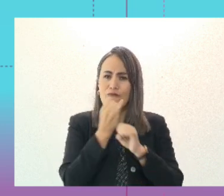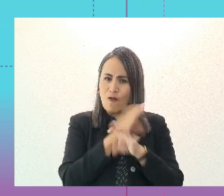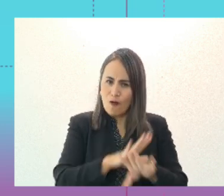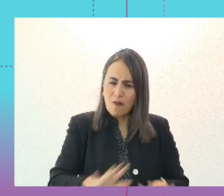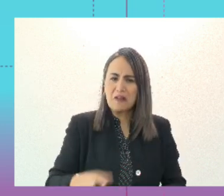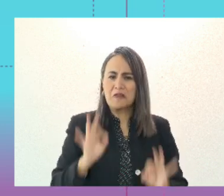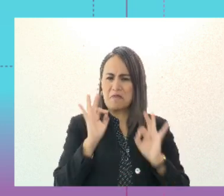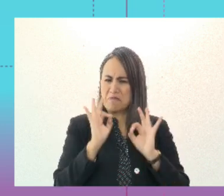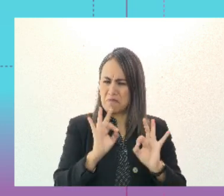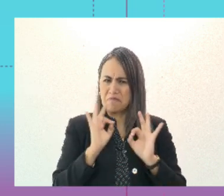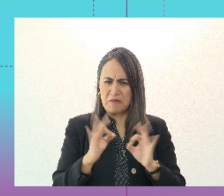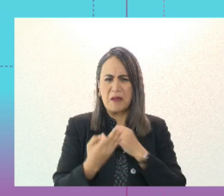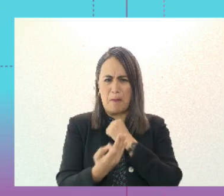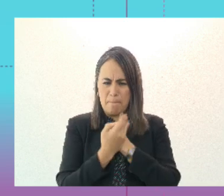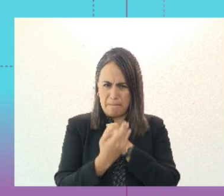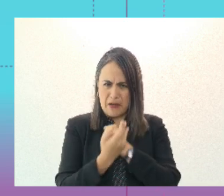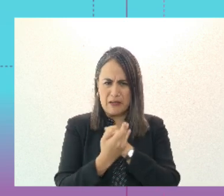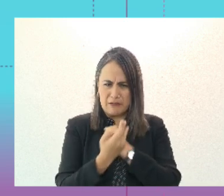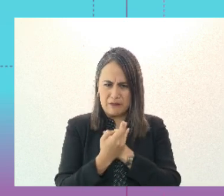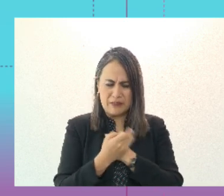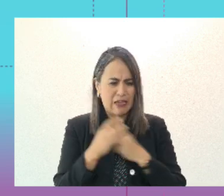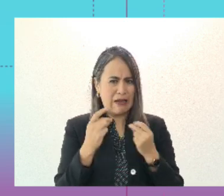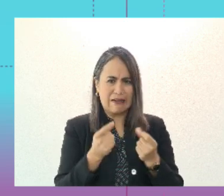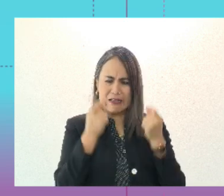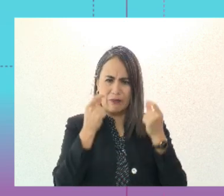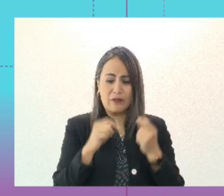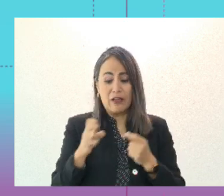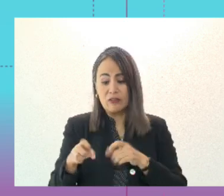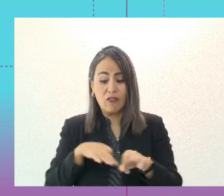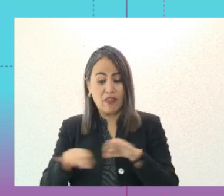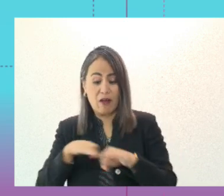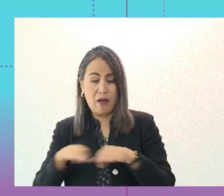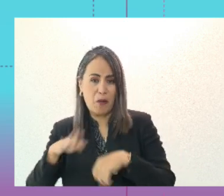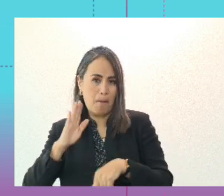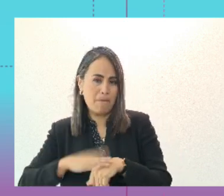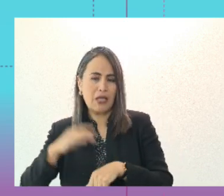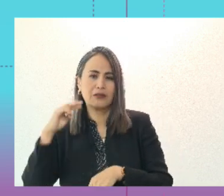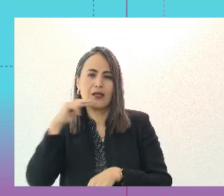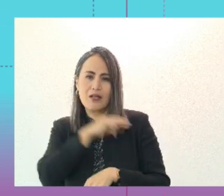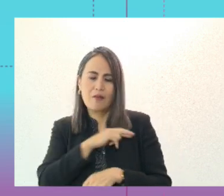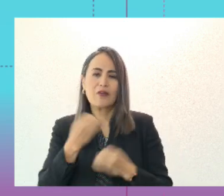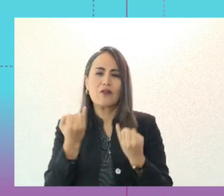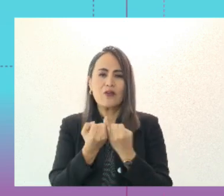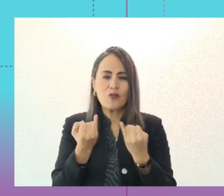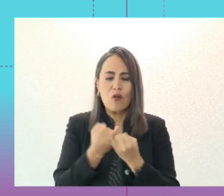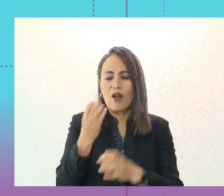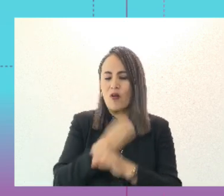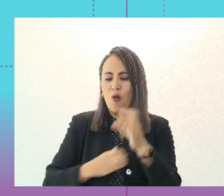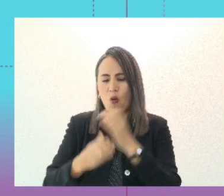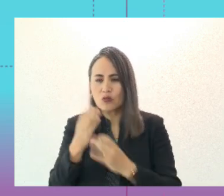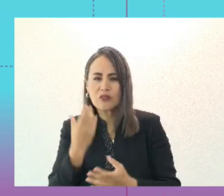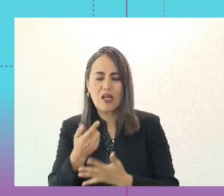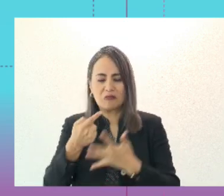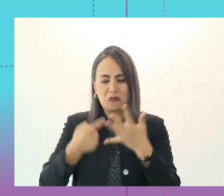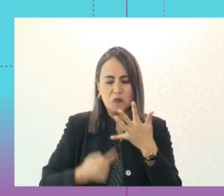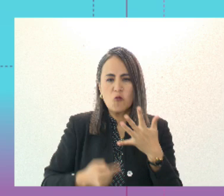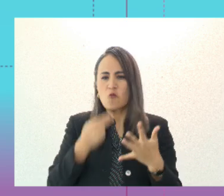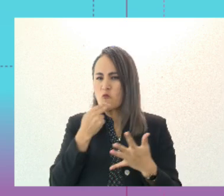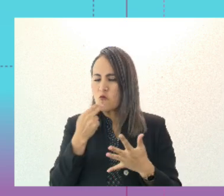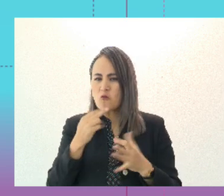en el momento nos ayuda a eficientar el trabajo y a optimizar muchísimo los recursos.